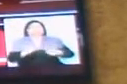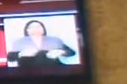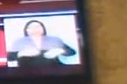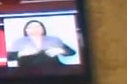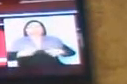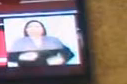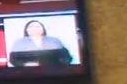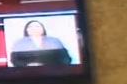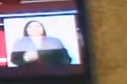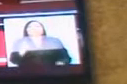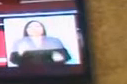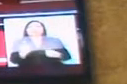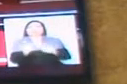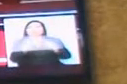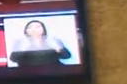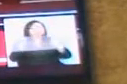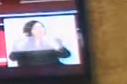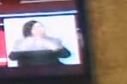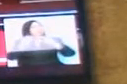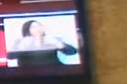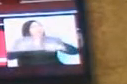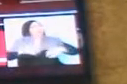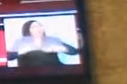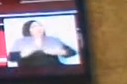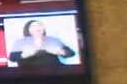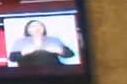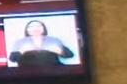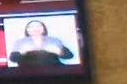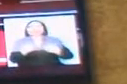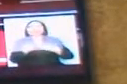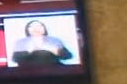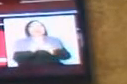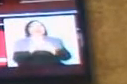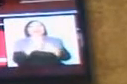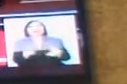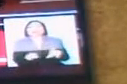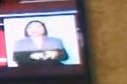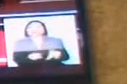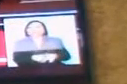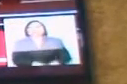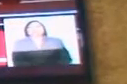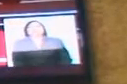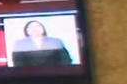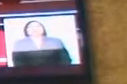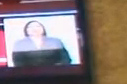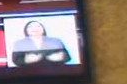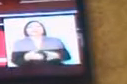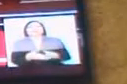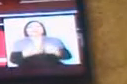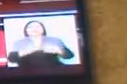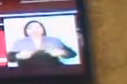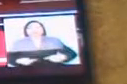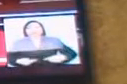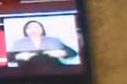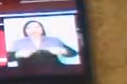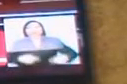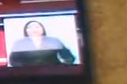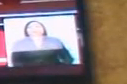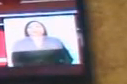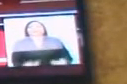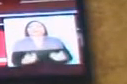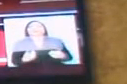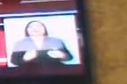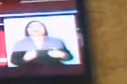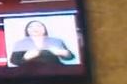determinación para emprender el reto. Tengo claro también que este gran desafío